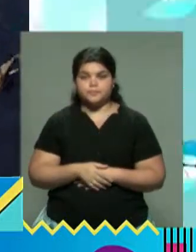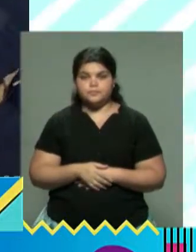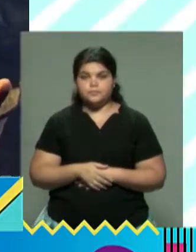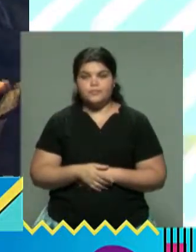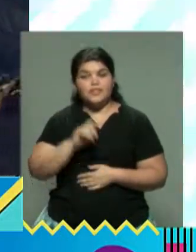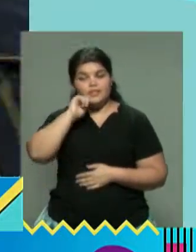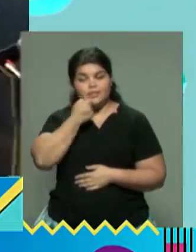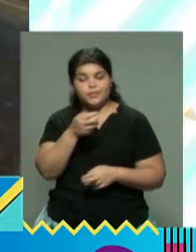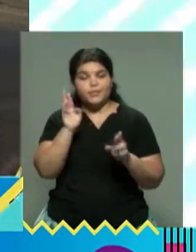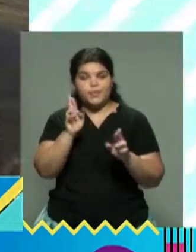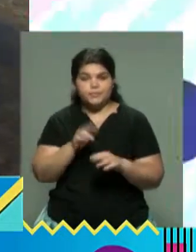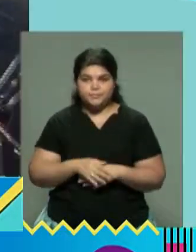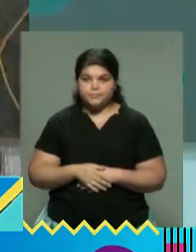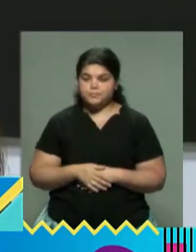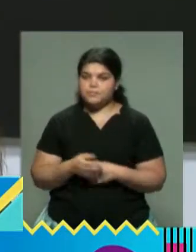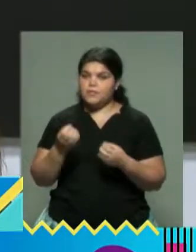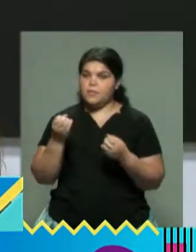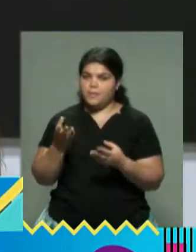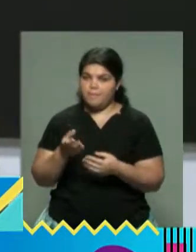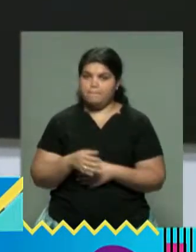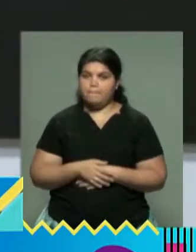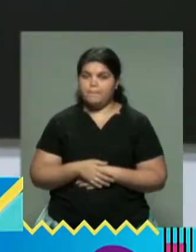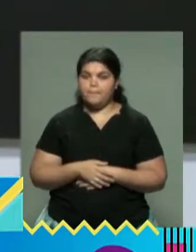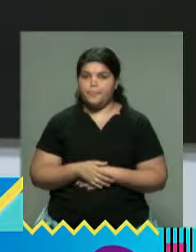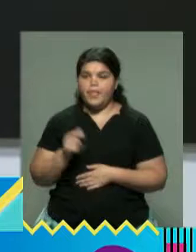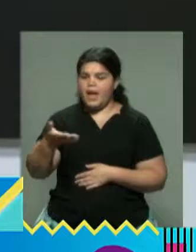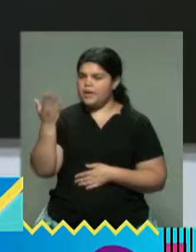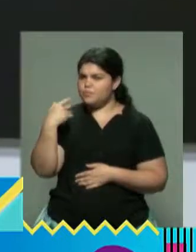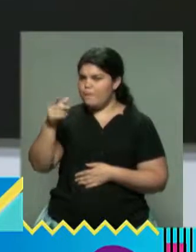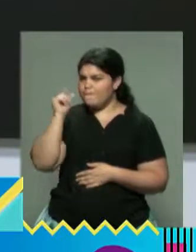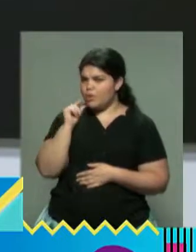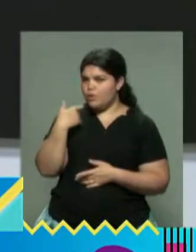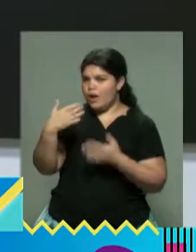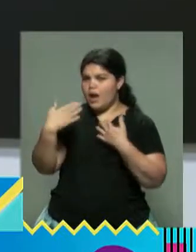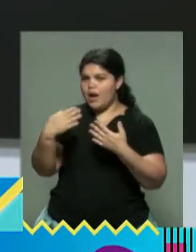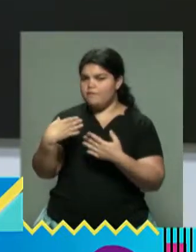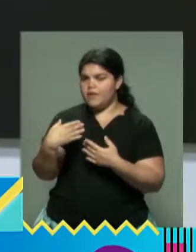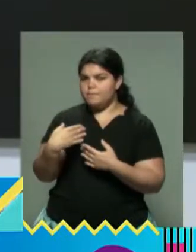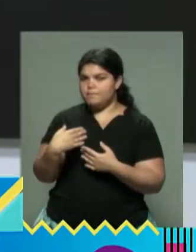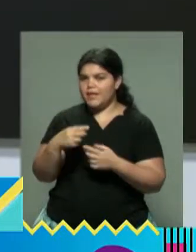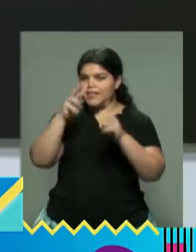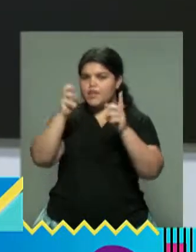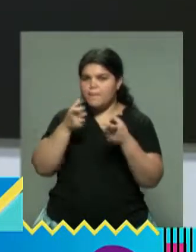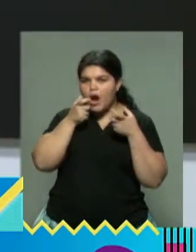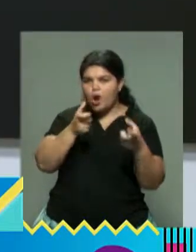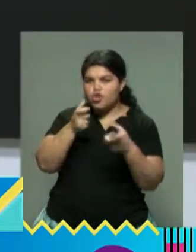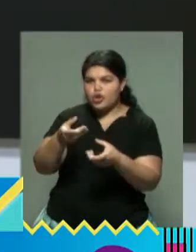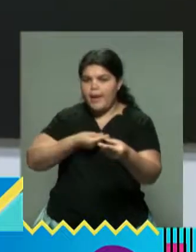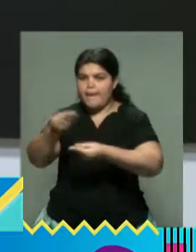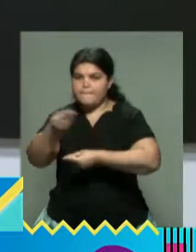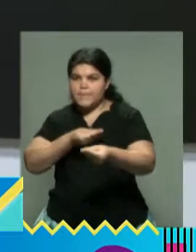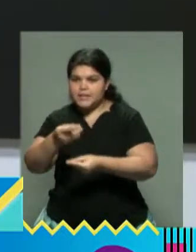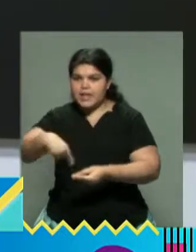salga muy lindo, la verdad. Bien, Mauricio, estábamos hablando hace un ratito acerca del control de las empresas que proponen este